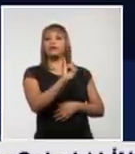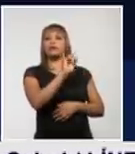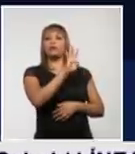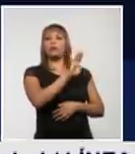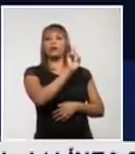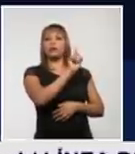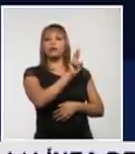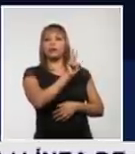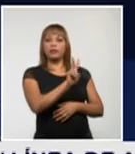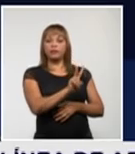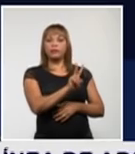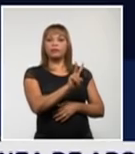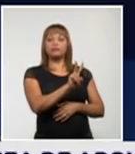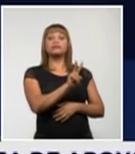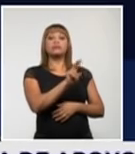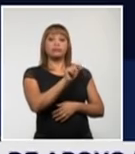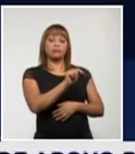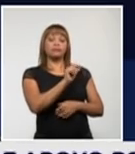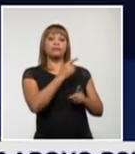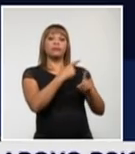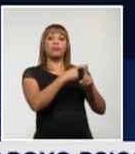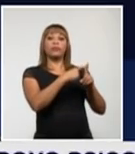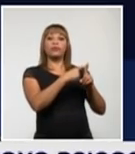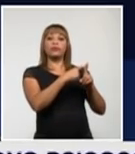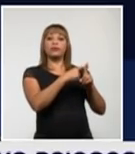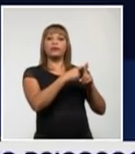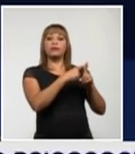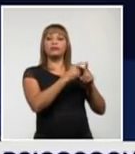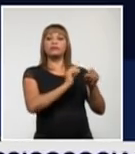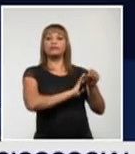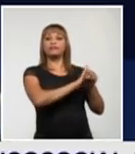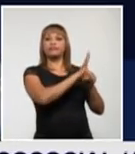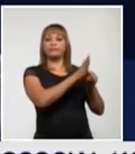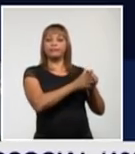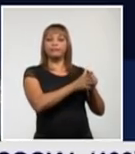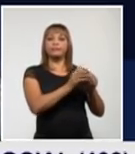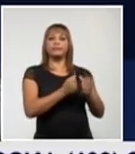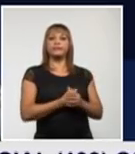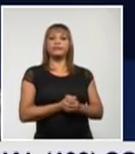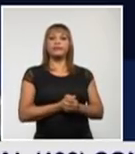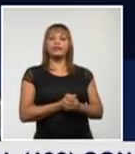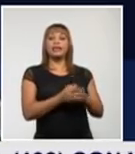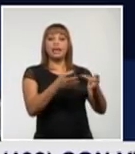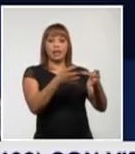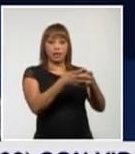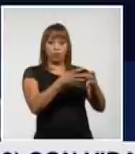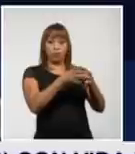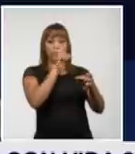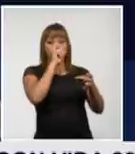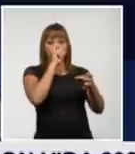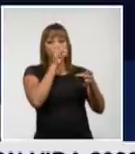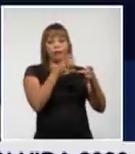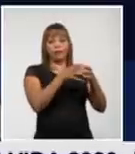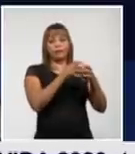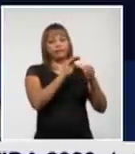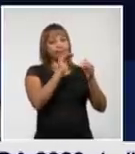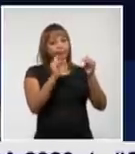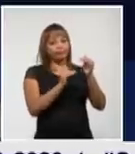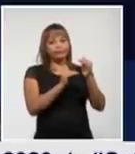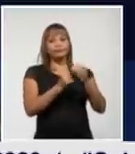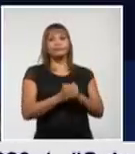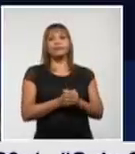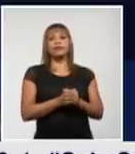642 que han sido diagnosticados en nuestro país en este grupo de edad. De ellos, el